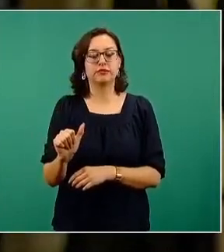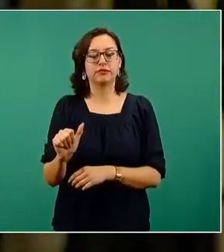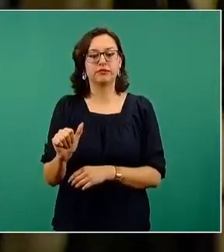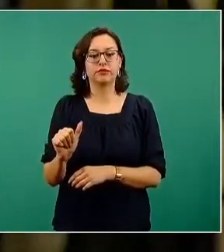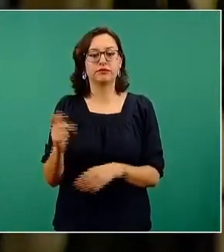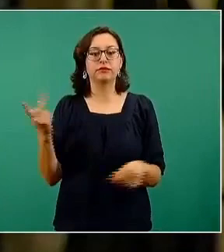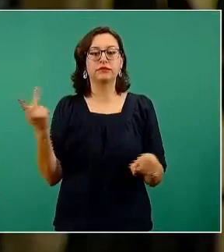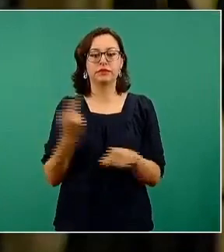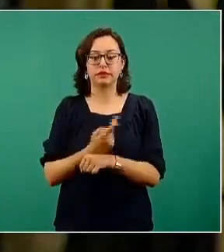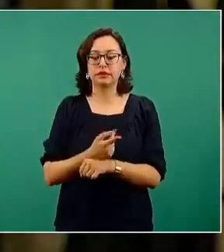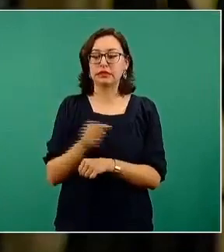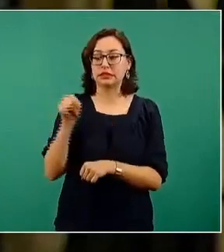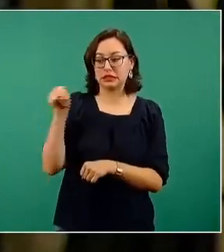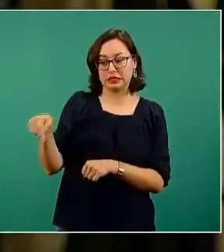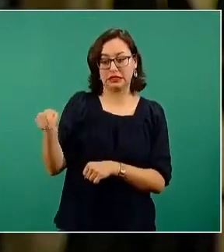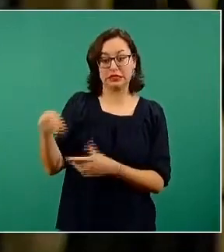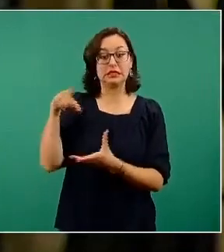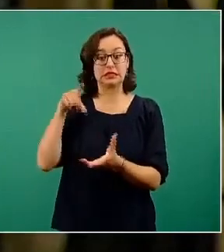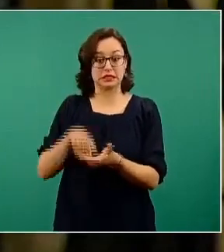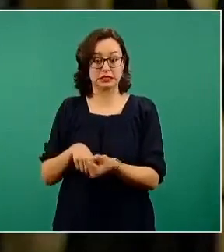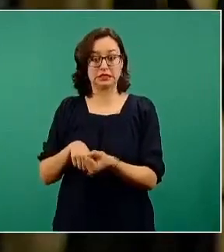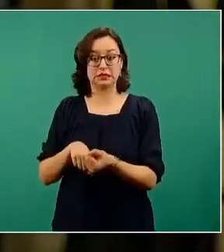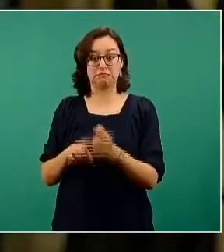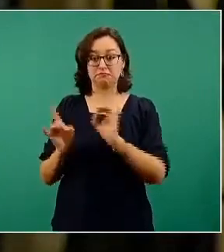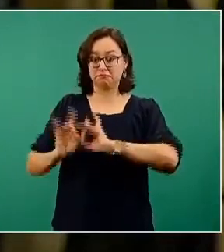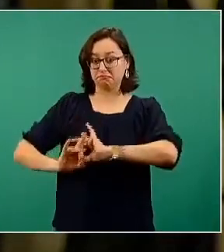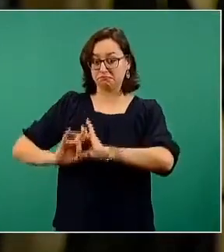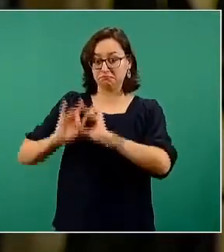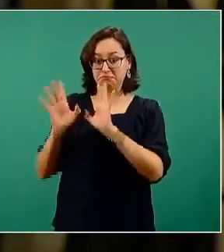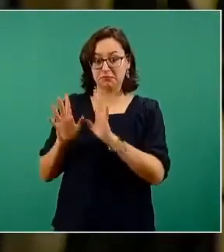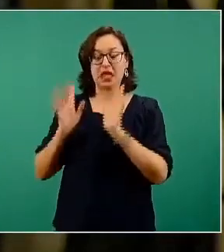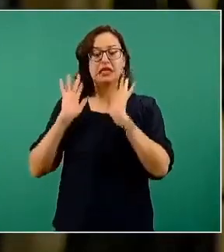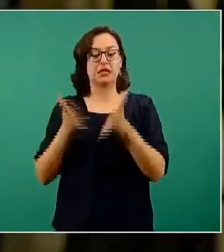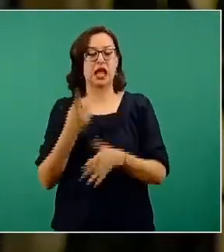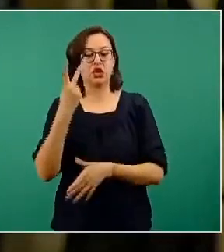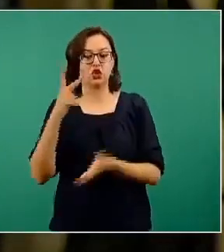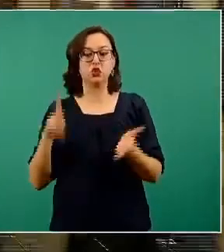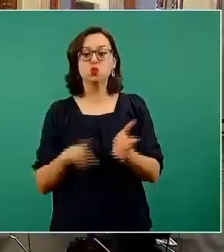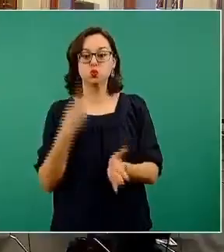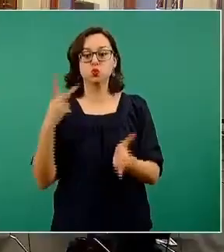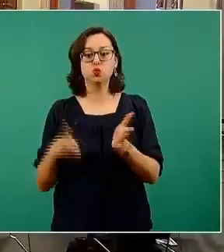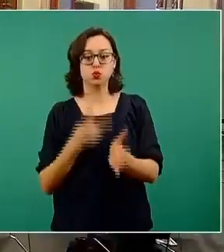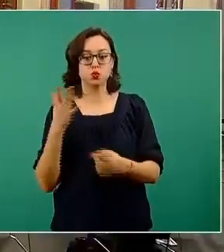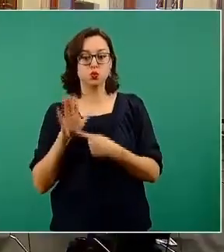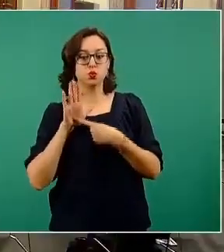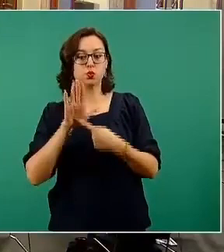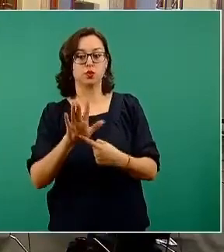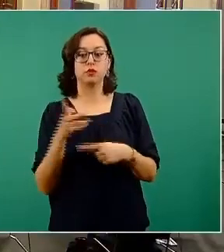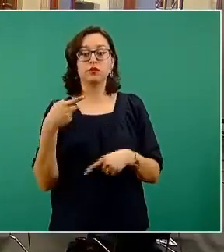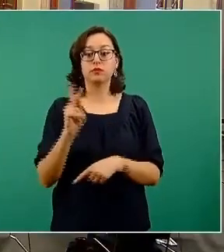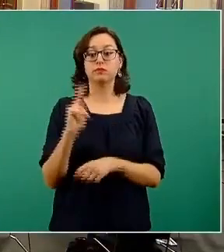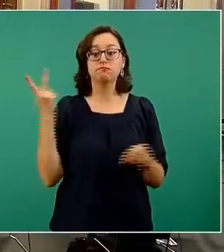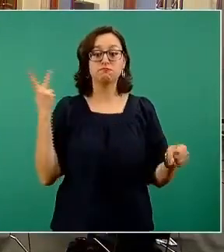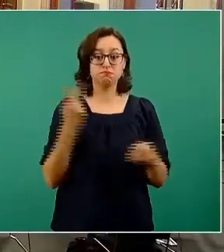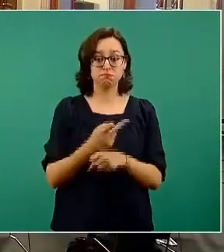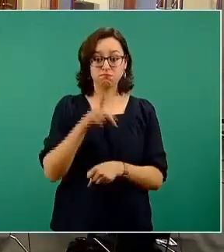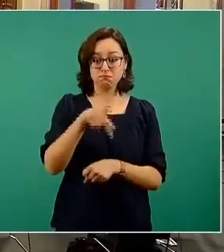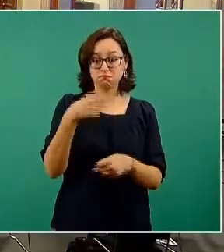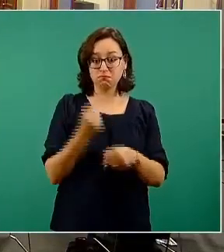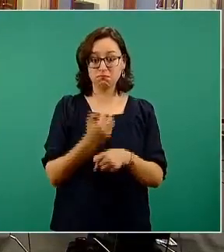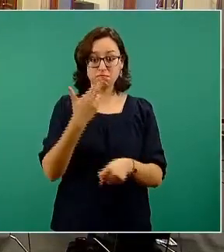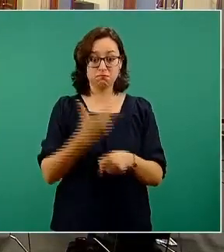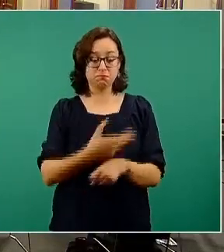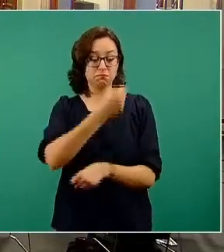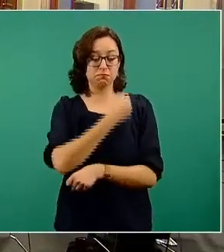situación ha sido expuesta en dos ocasiones, pero no ha habido respuesta del sector salud, ya